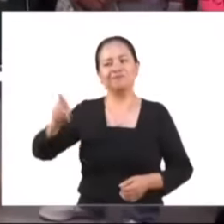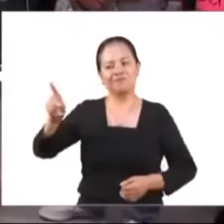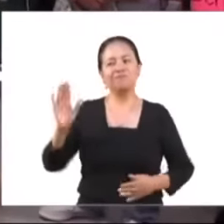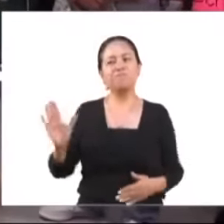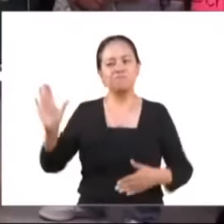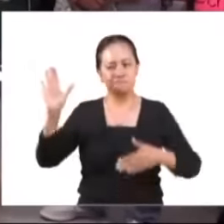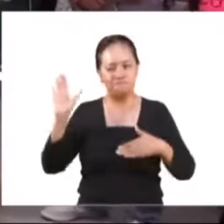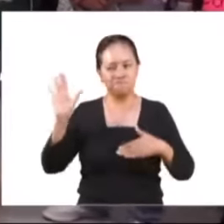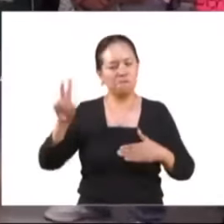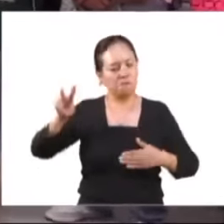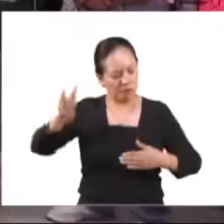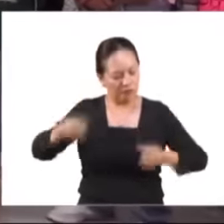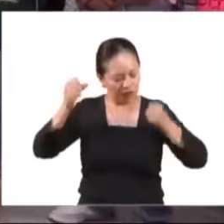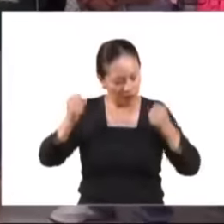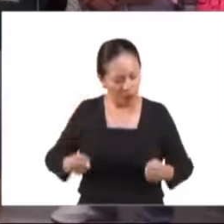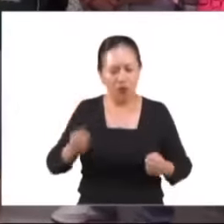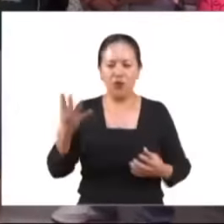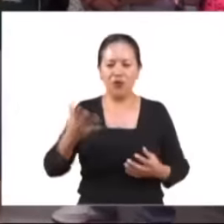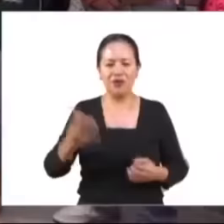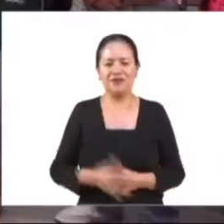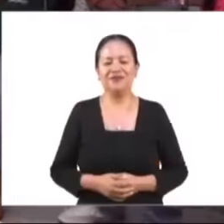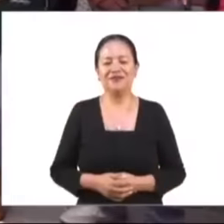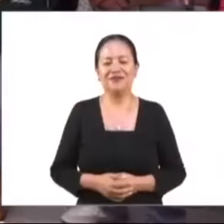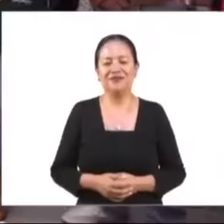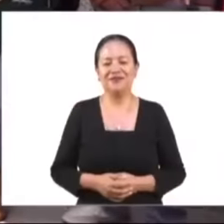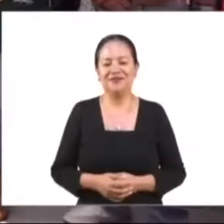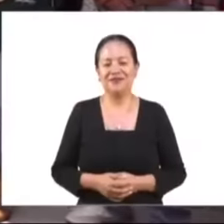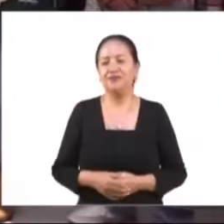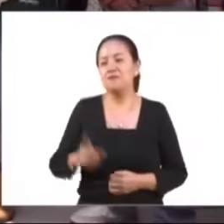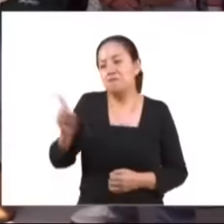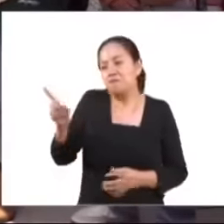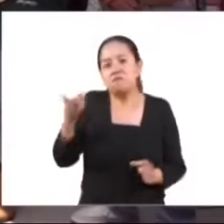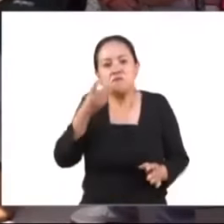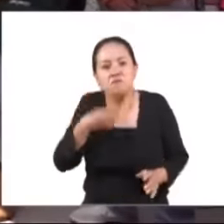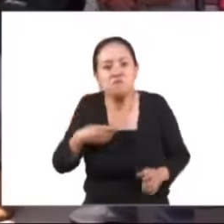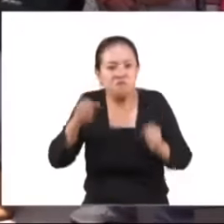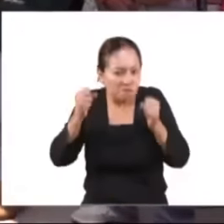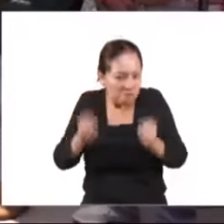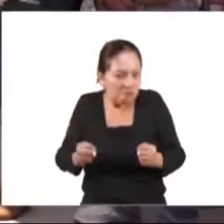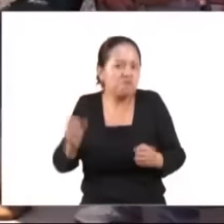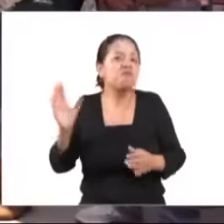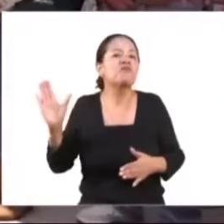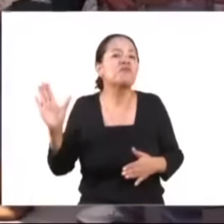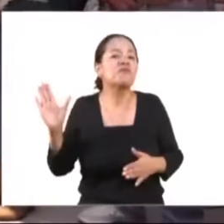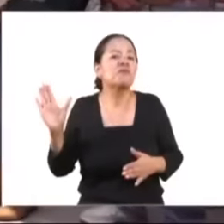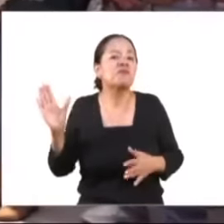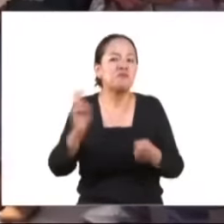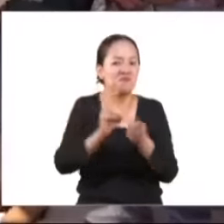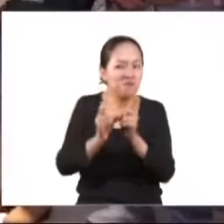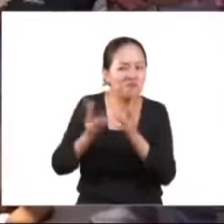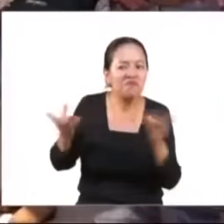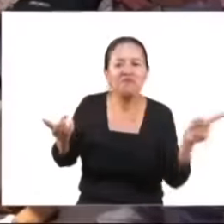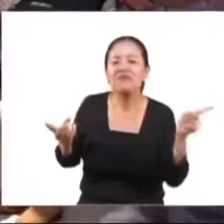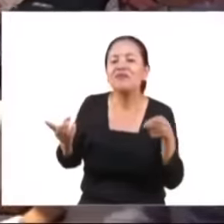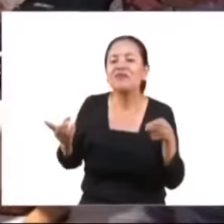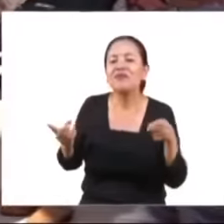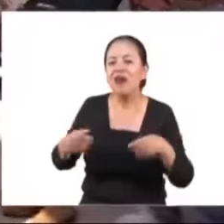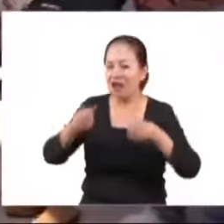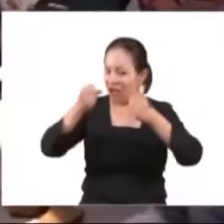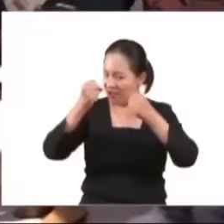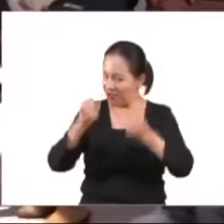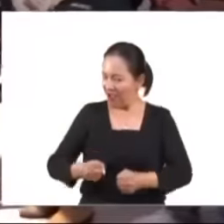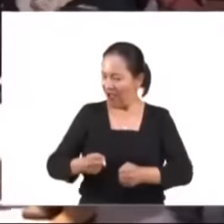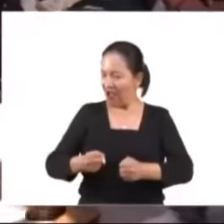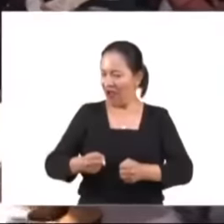que se cumple lo que tú dices lo cumples Entonces si lo que dice lo cumple mis queridas vecinas y vecinos es seguro que tenemos